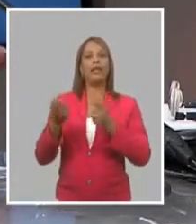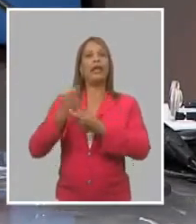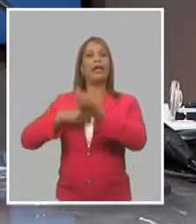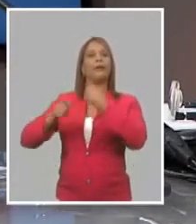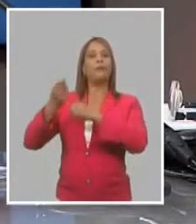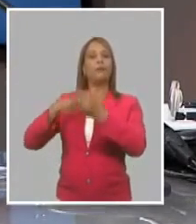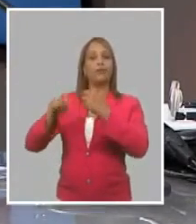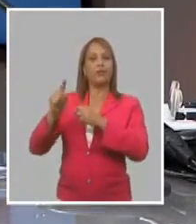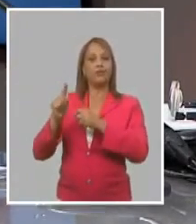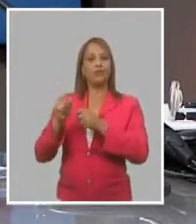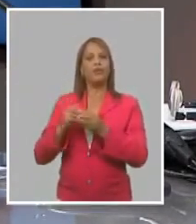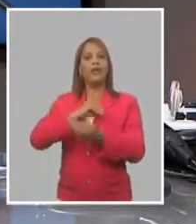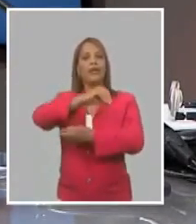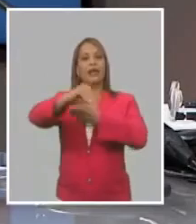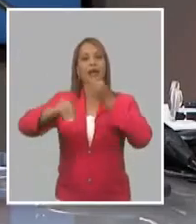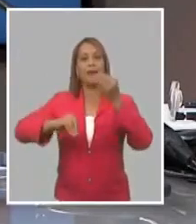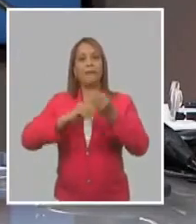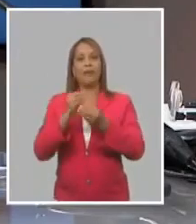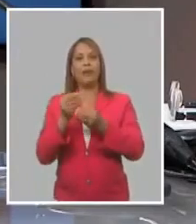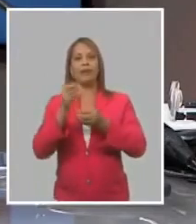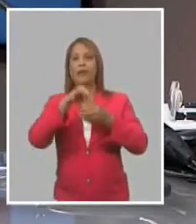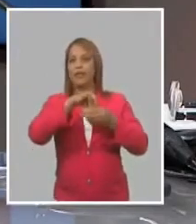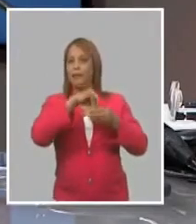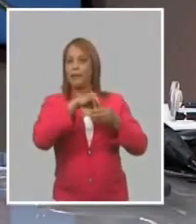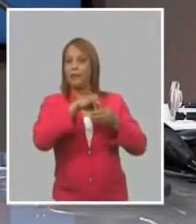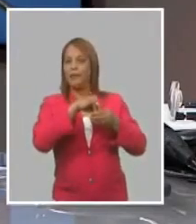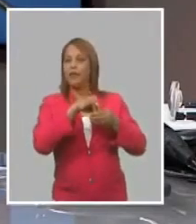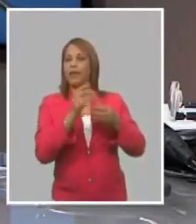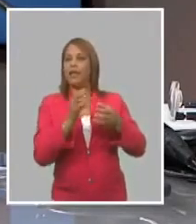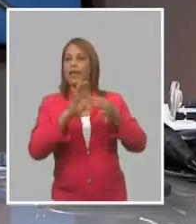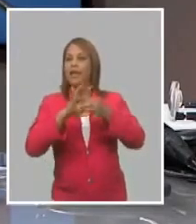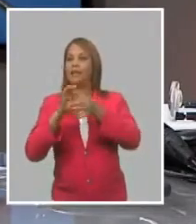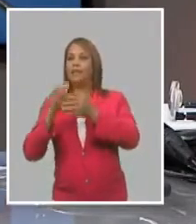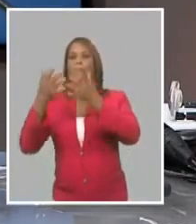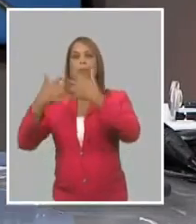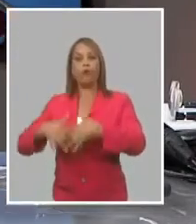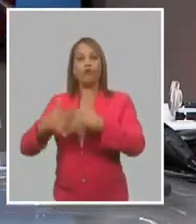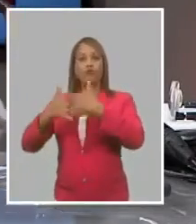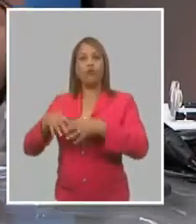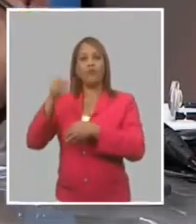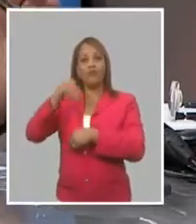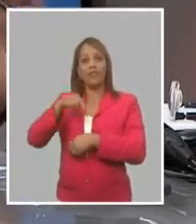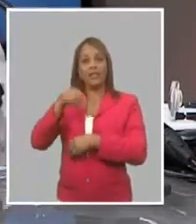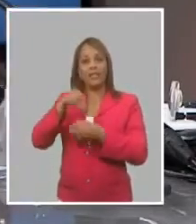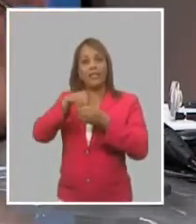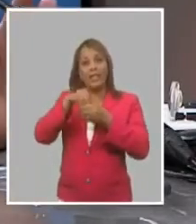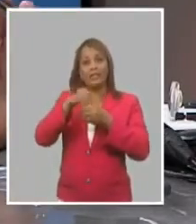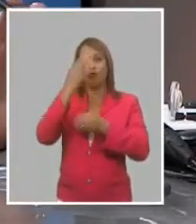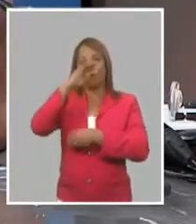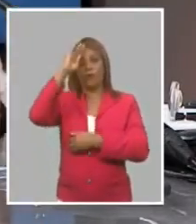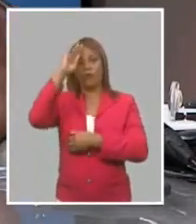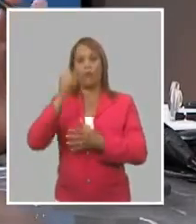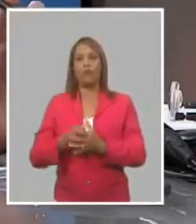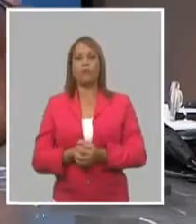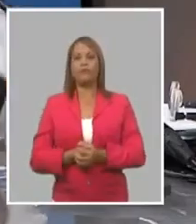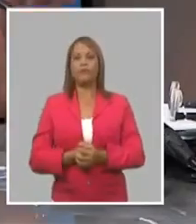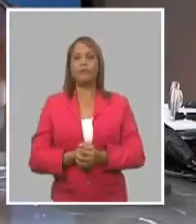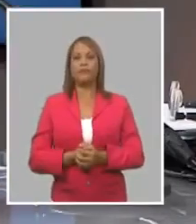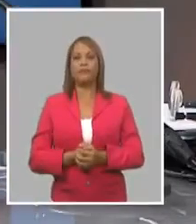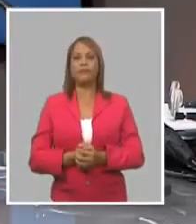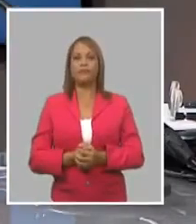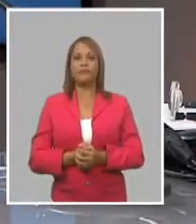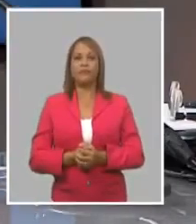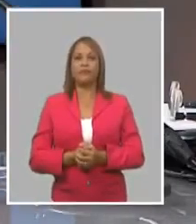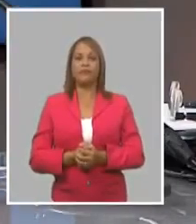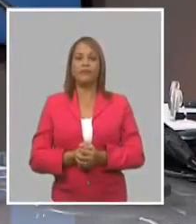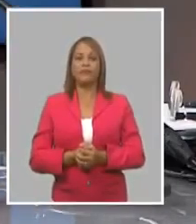exportaciones, sustituir las importaciones a través de los encadenamientos productivos. Entonces, con el peso sobrevalorado contra el dólar, eso